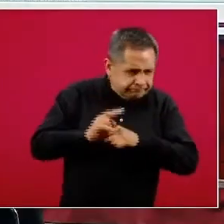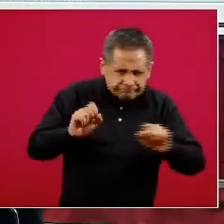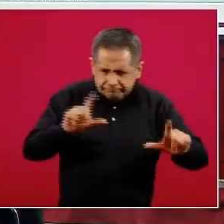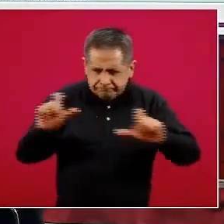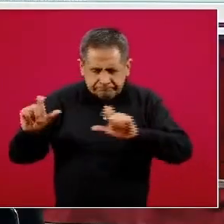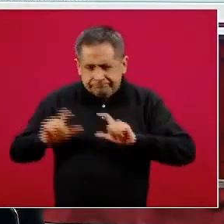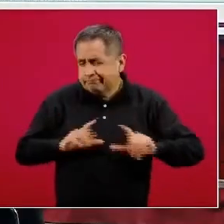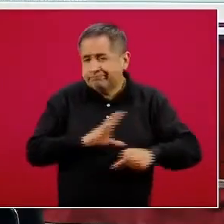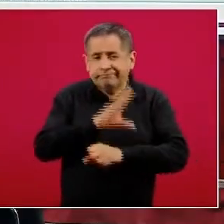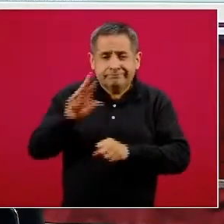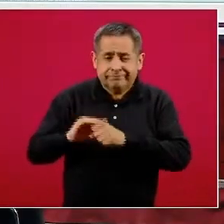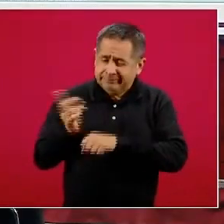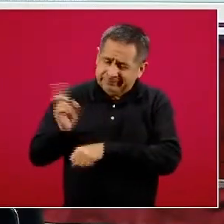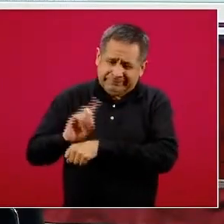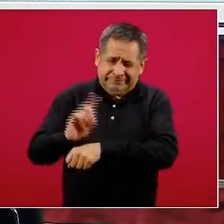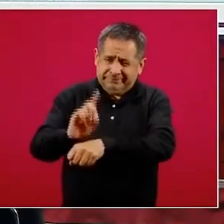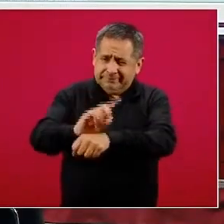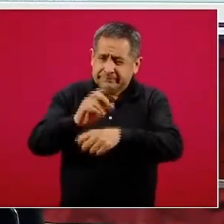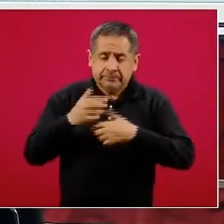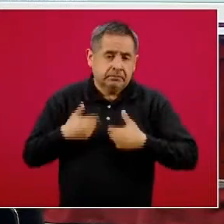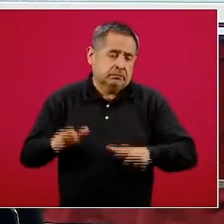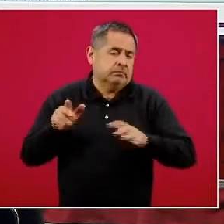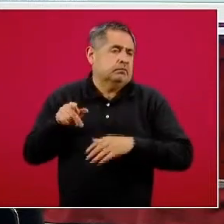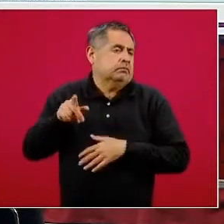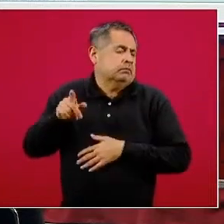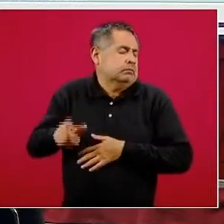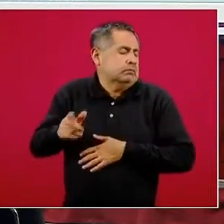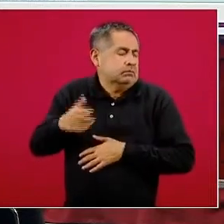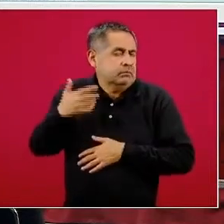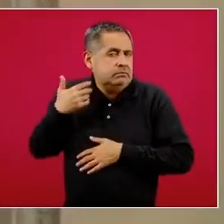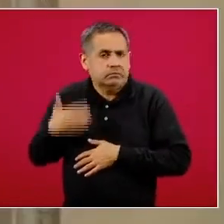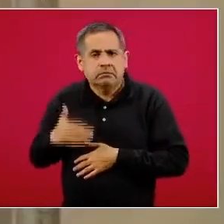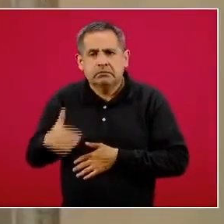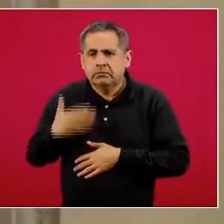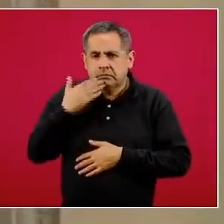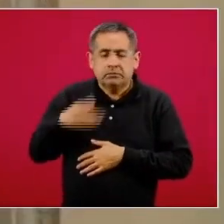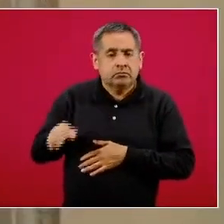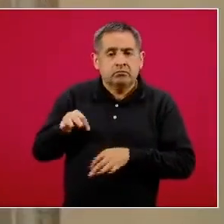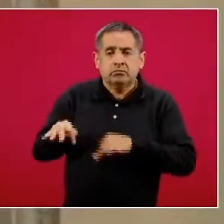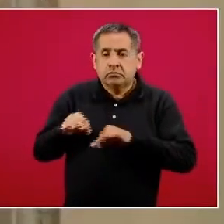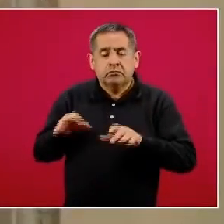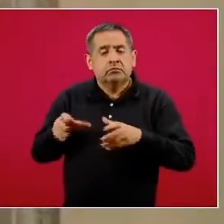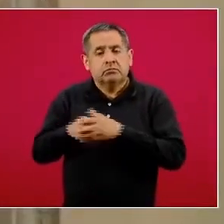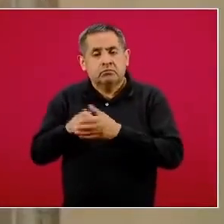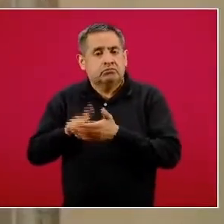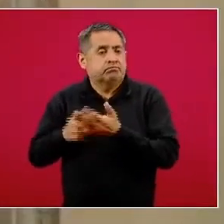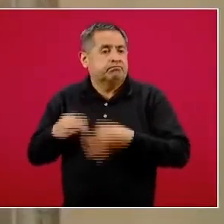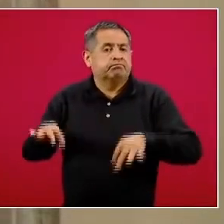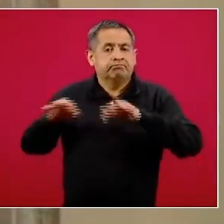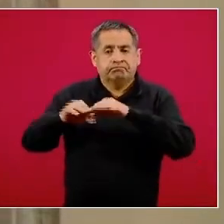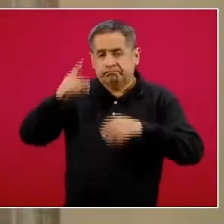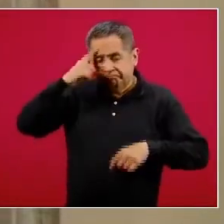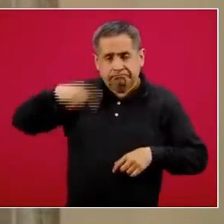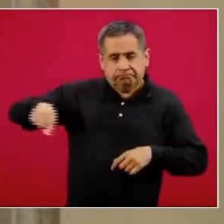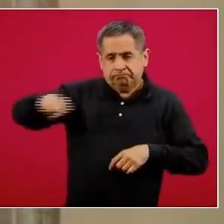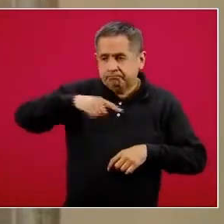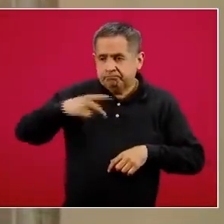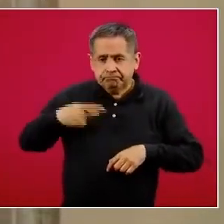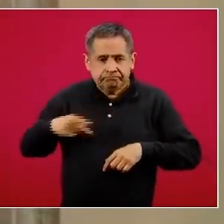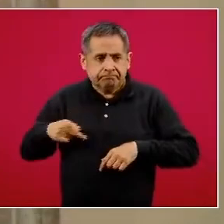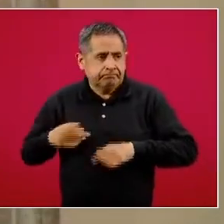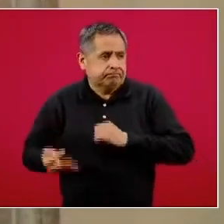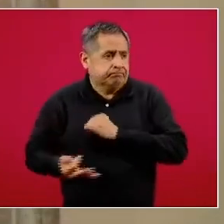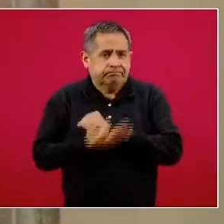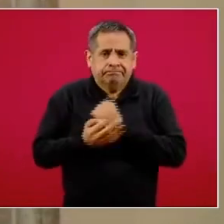corresponde todos los días, entonces realmente pues es una operación muy importante para nuestro sistema de